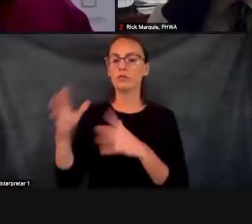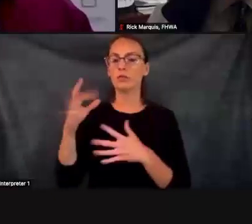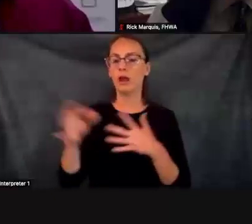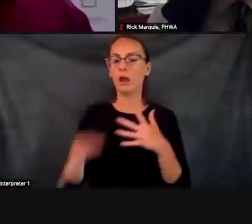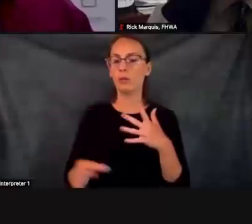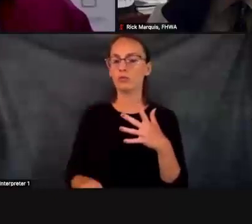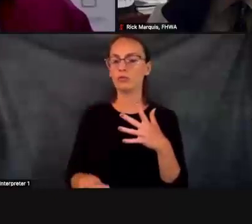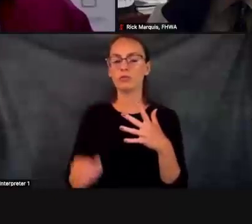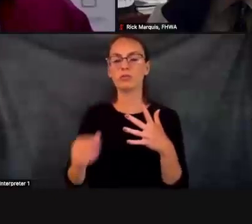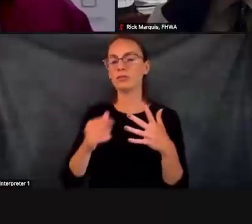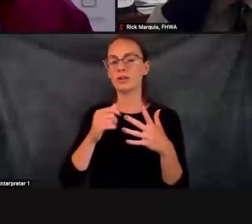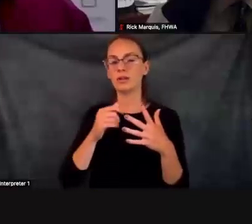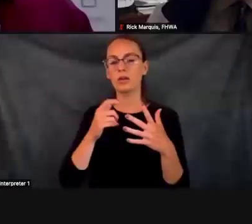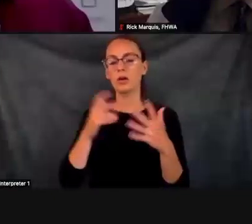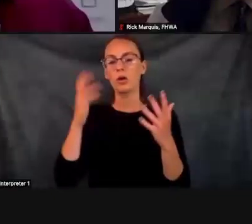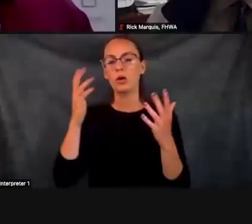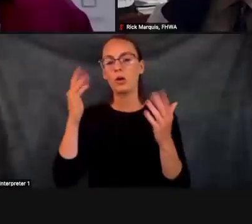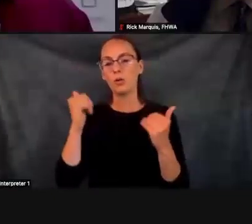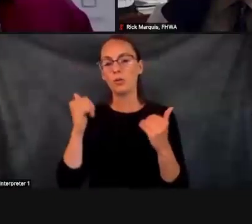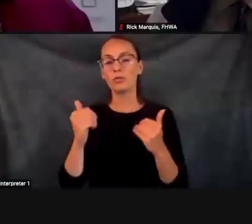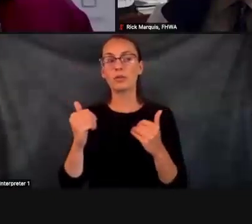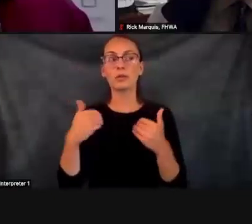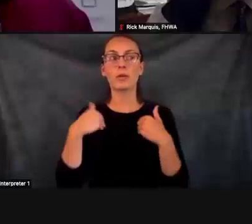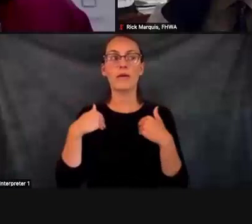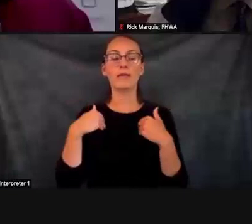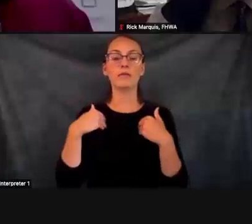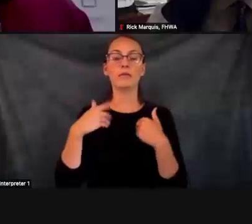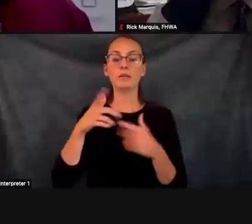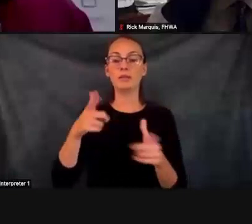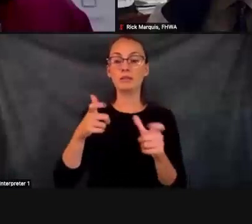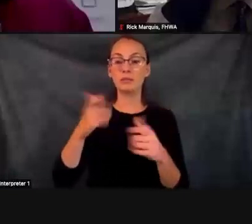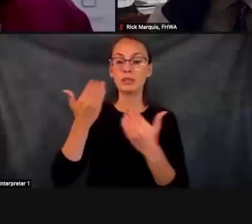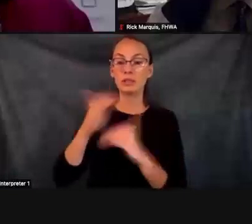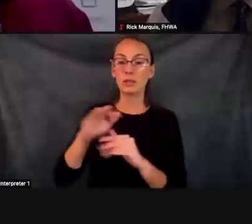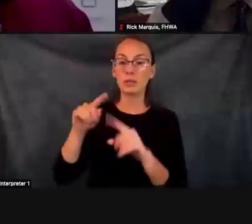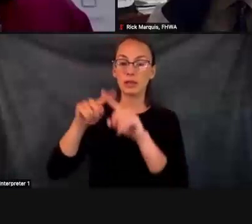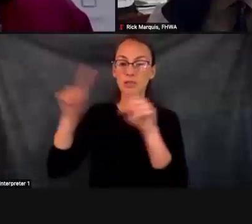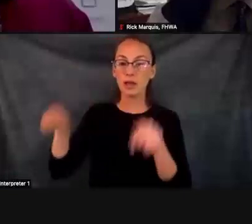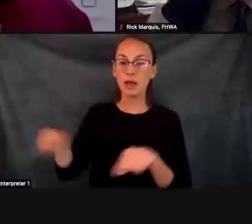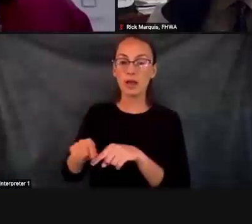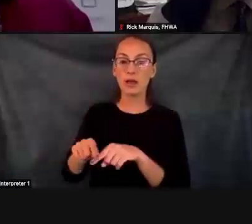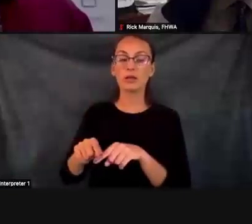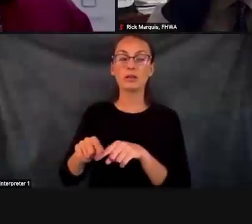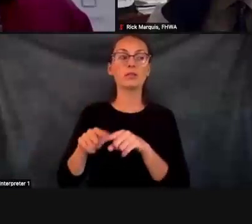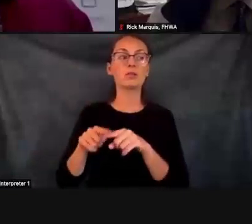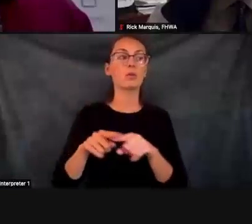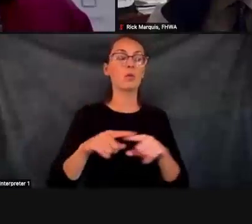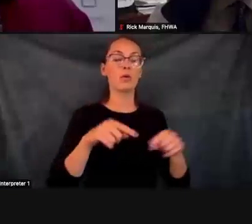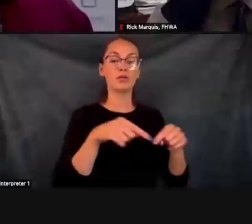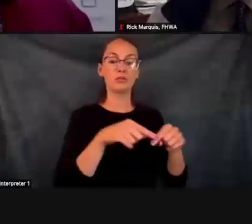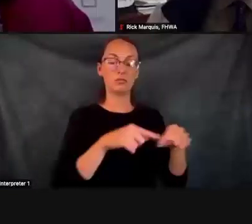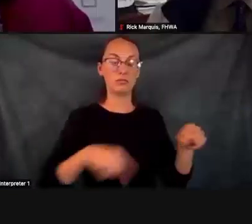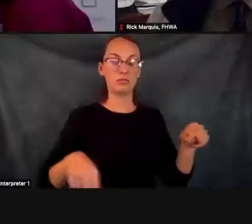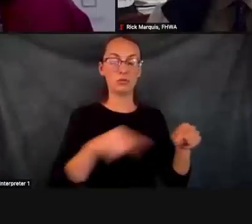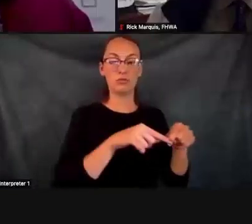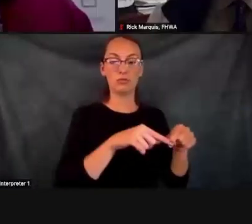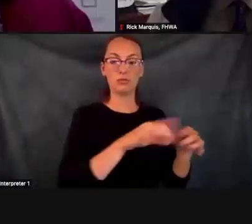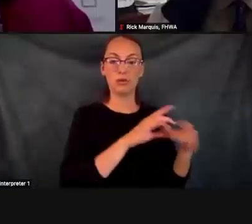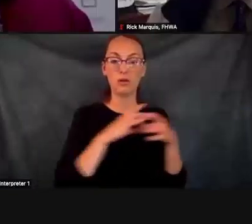Hay que disuadir a los camiones de salir de la I-81. Podría ser con señales de